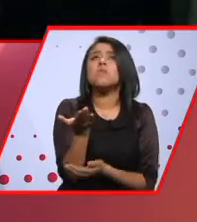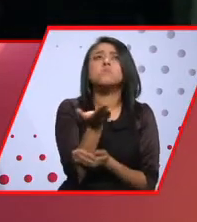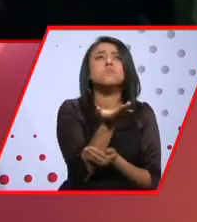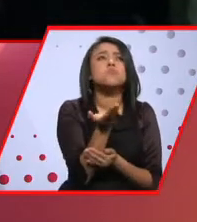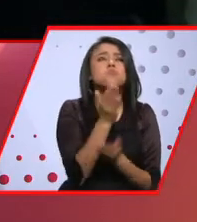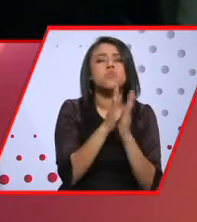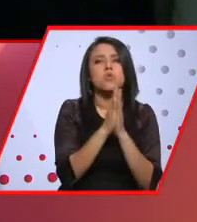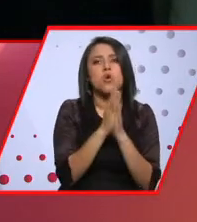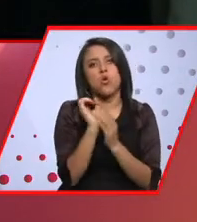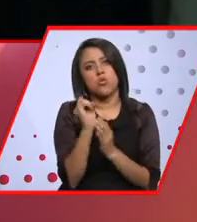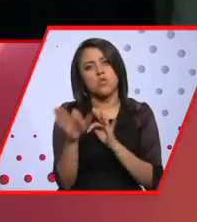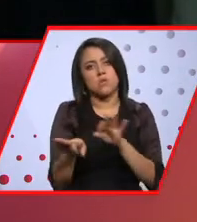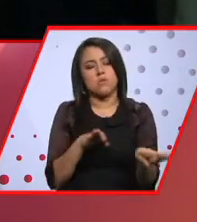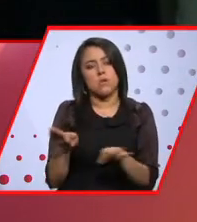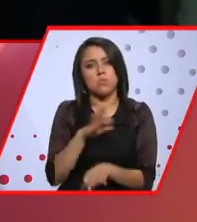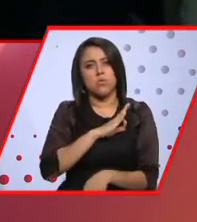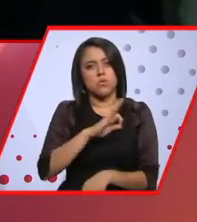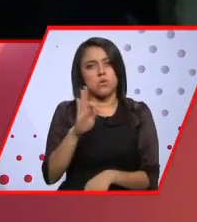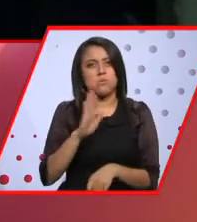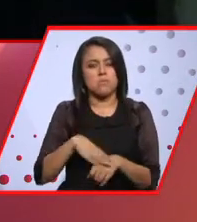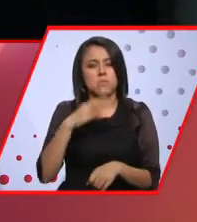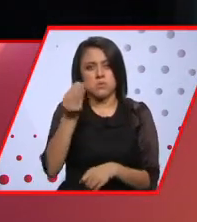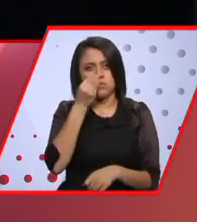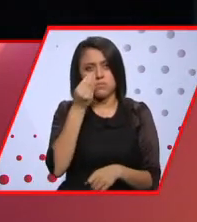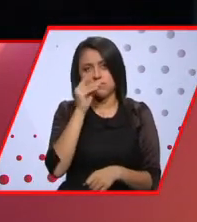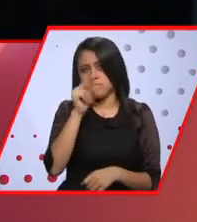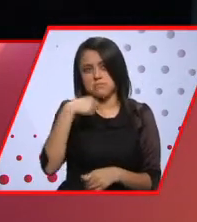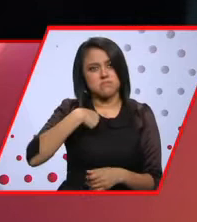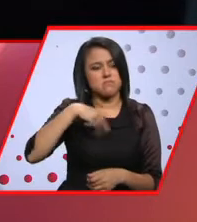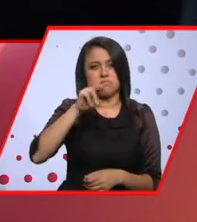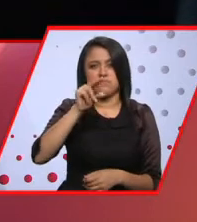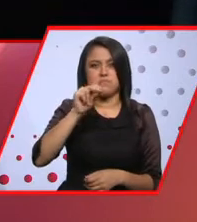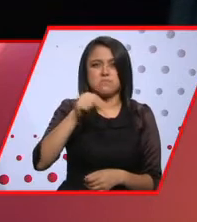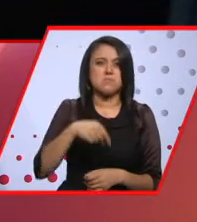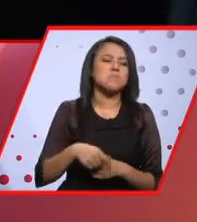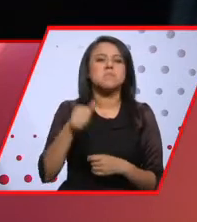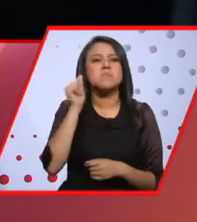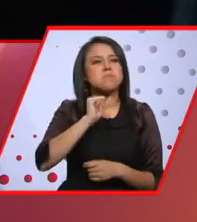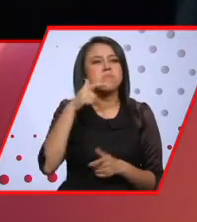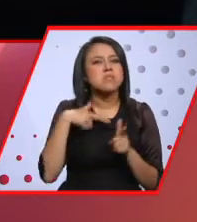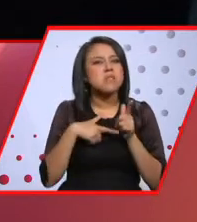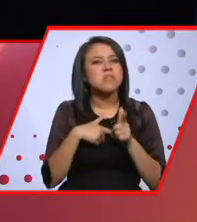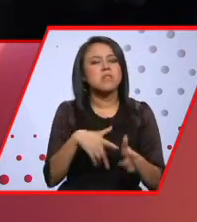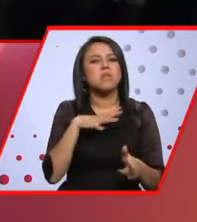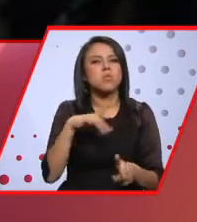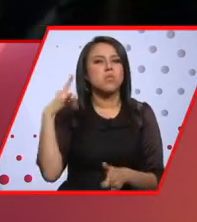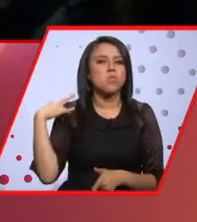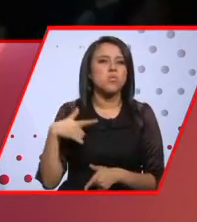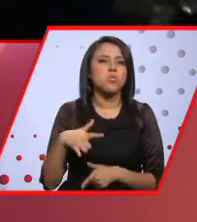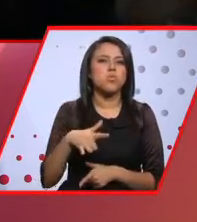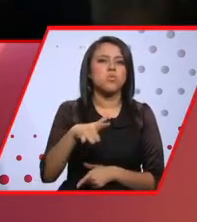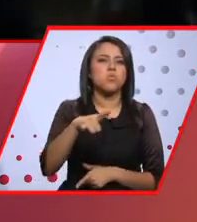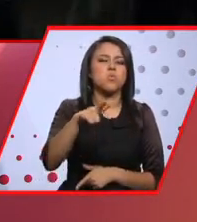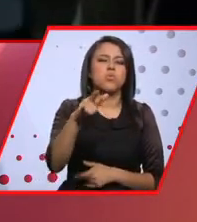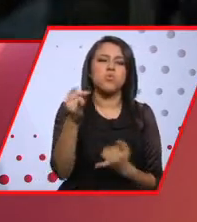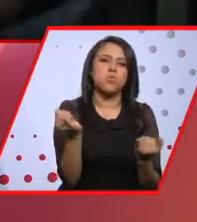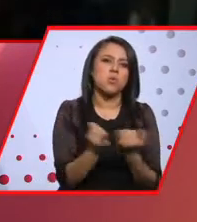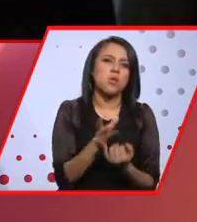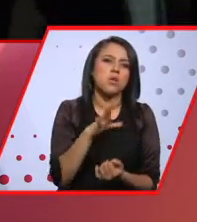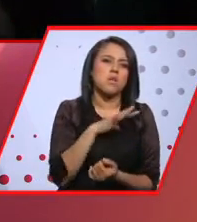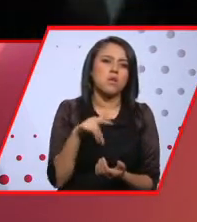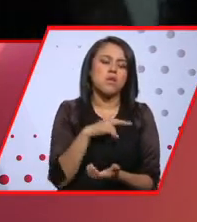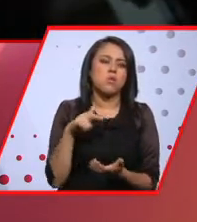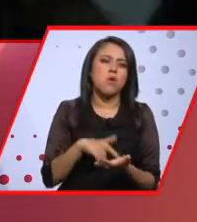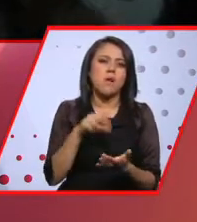poner a trabajar honradamente para ganar qué tragar? No. Usted los va a seguir viendo que viajan en jets privados, que asisten a